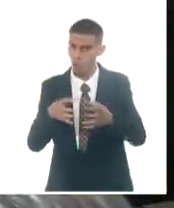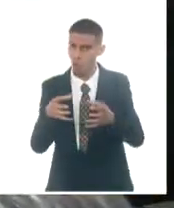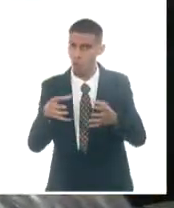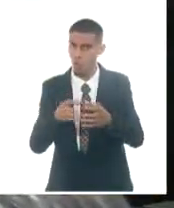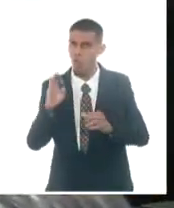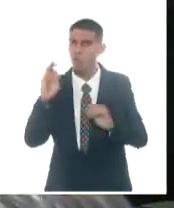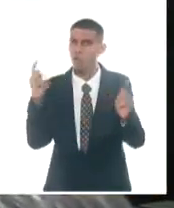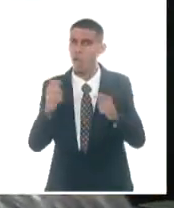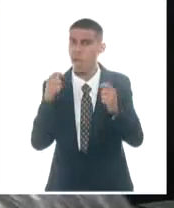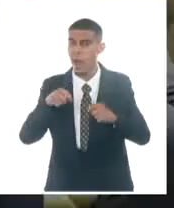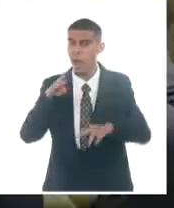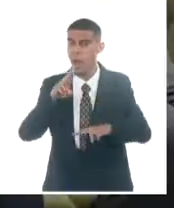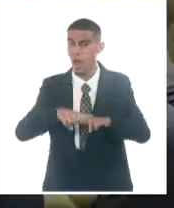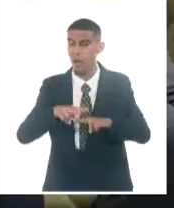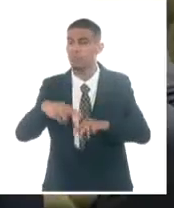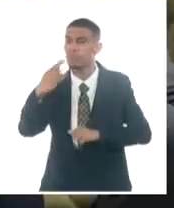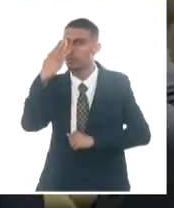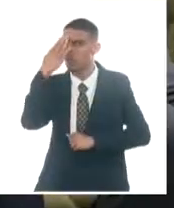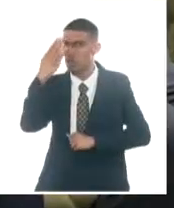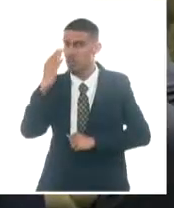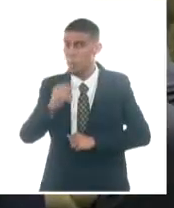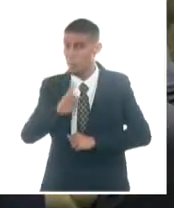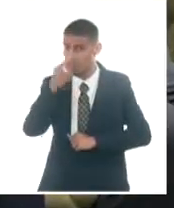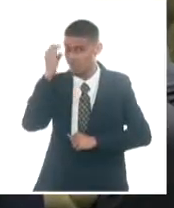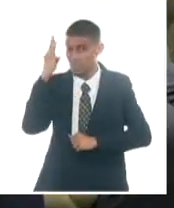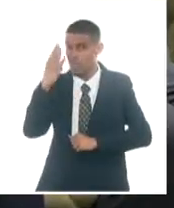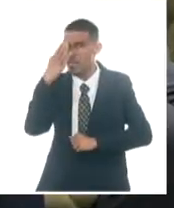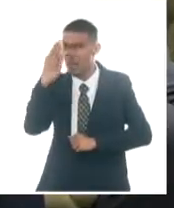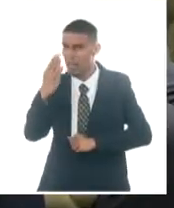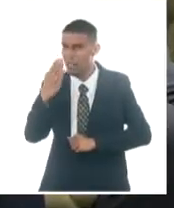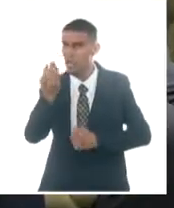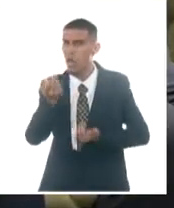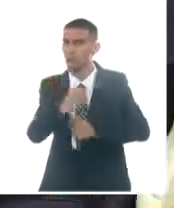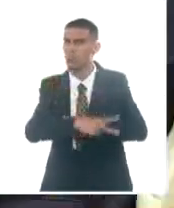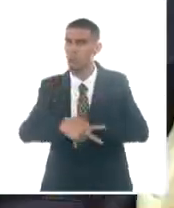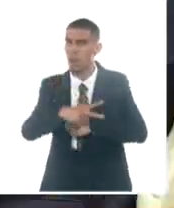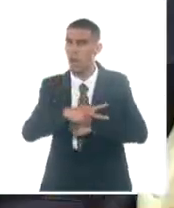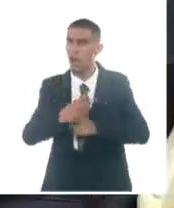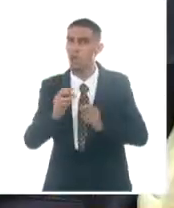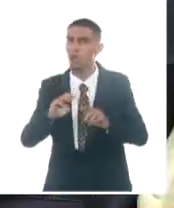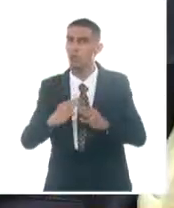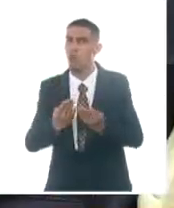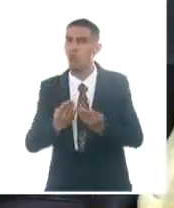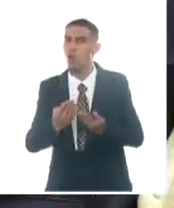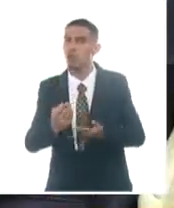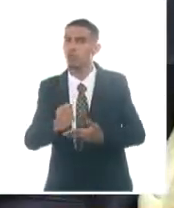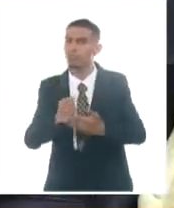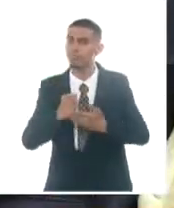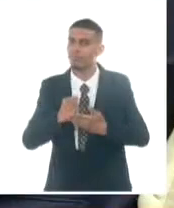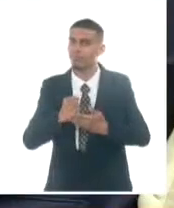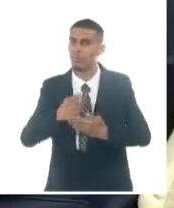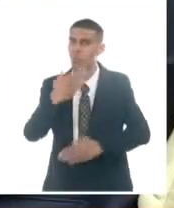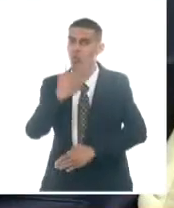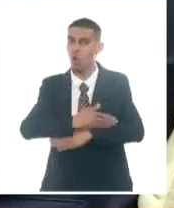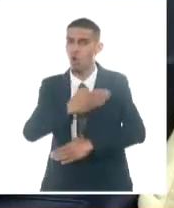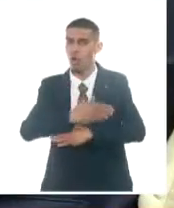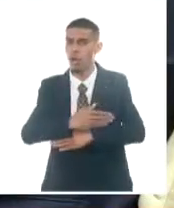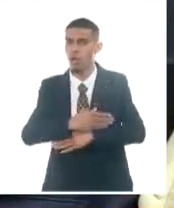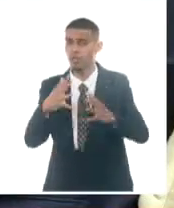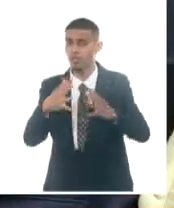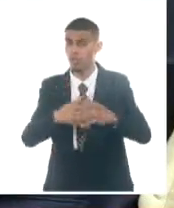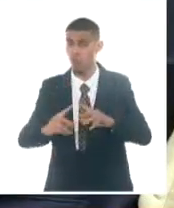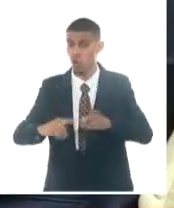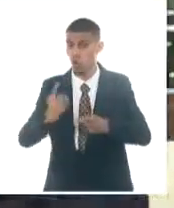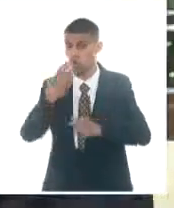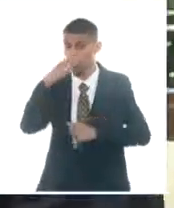de La Habana y agradeció el tradicional apoyo de ese país en la lucha de Cuba contra el bloqueo estadounidense. A solo días de que ambas